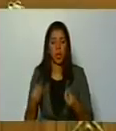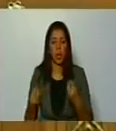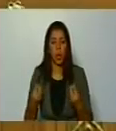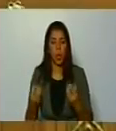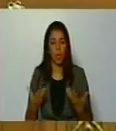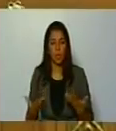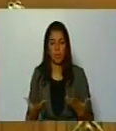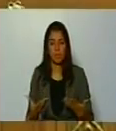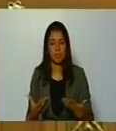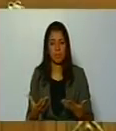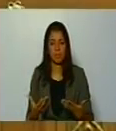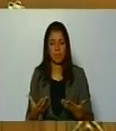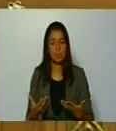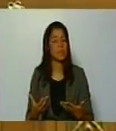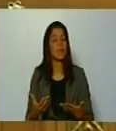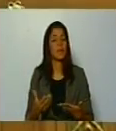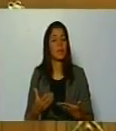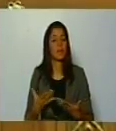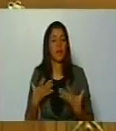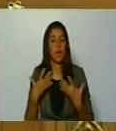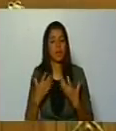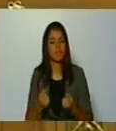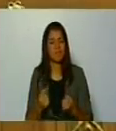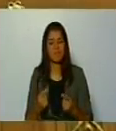pudiera entender